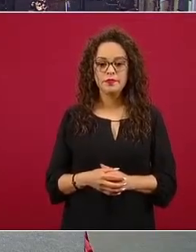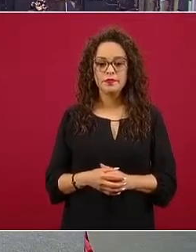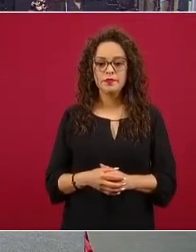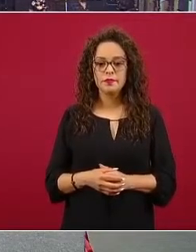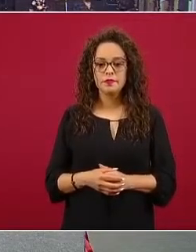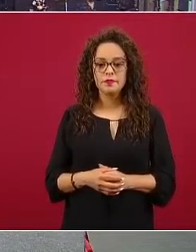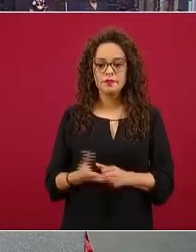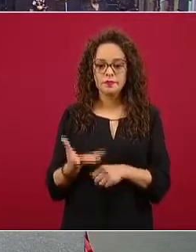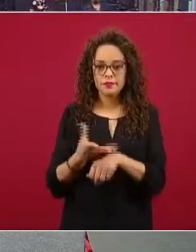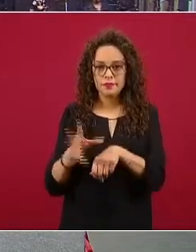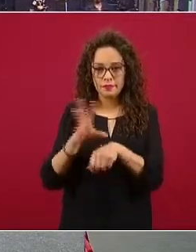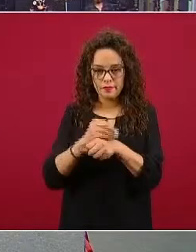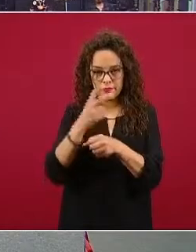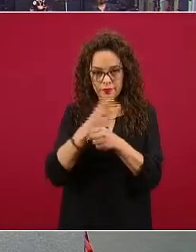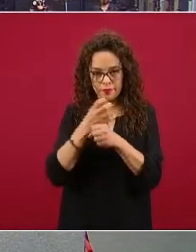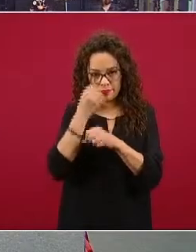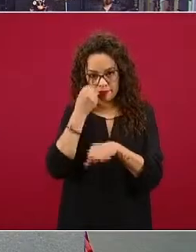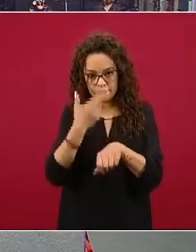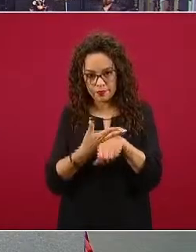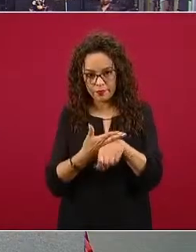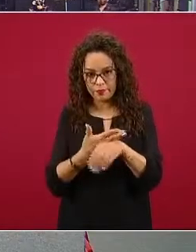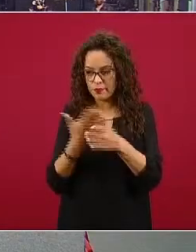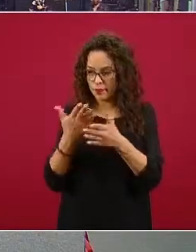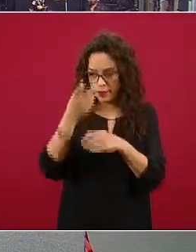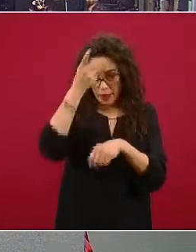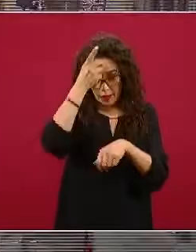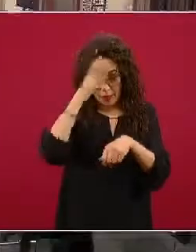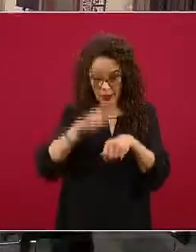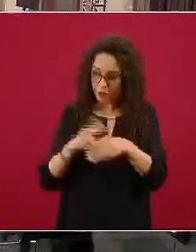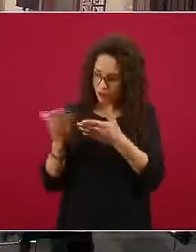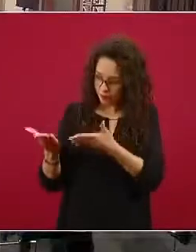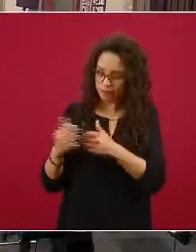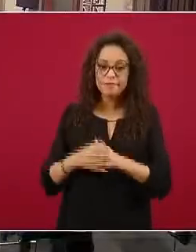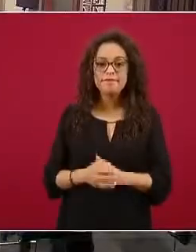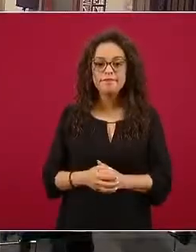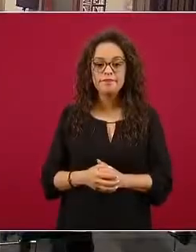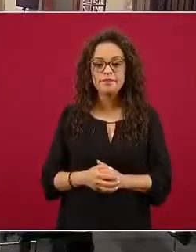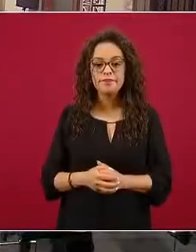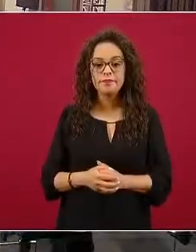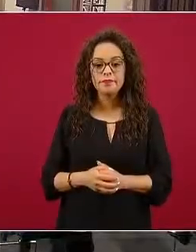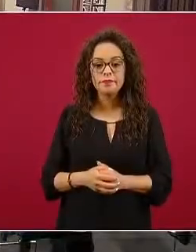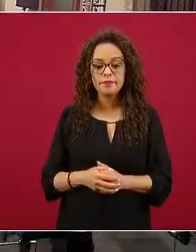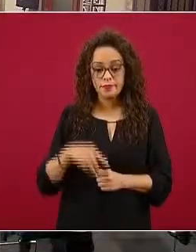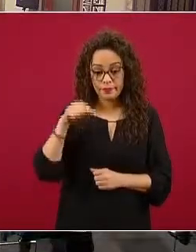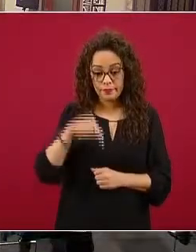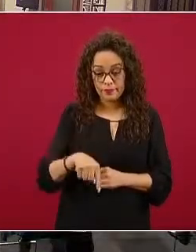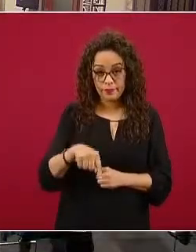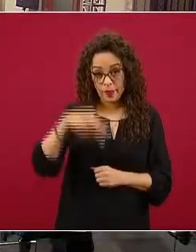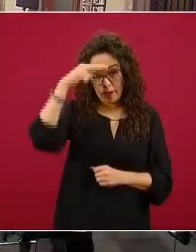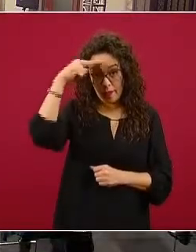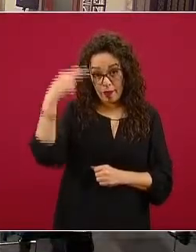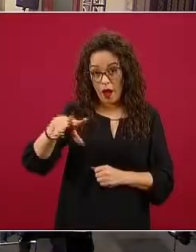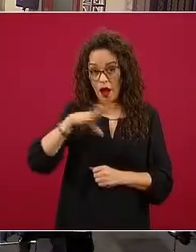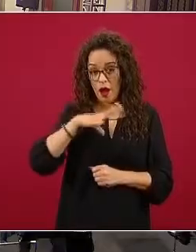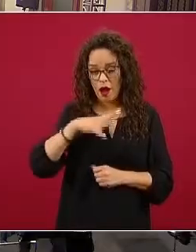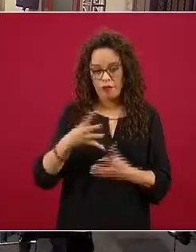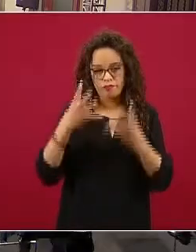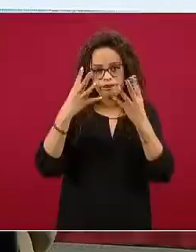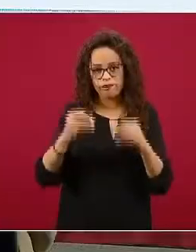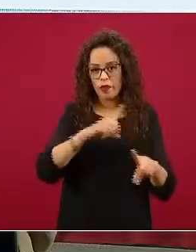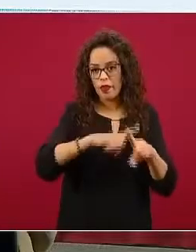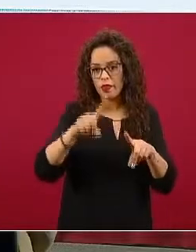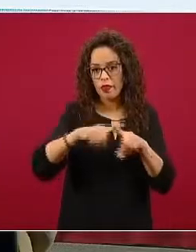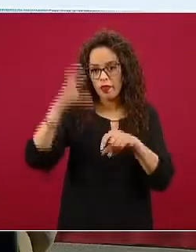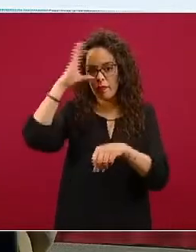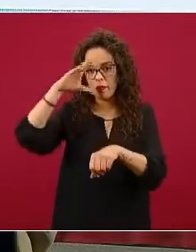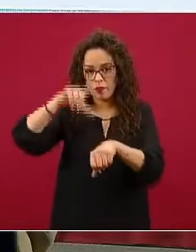Con su permiso, señor subsecretario, señor director. México es un país multicultural y para la Dirección General